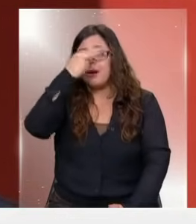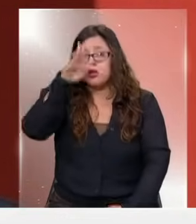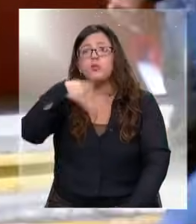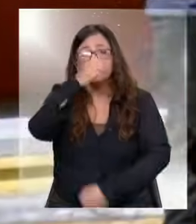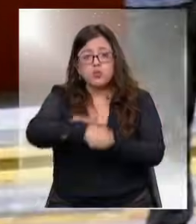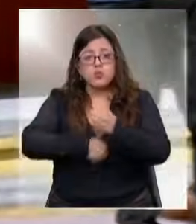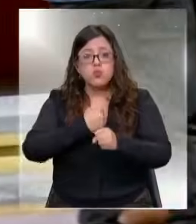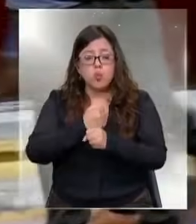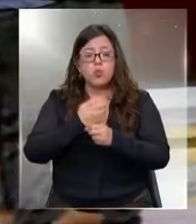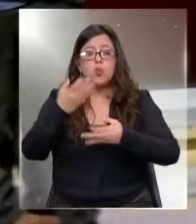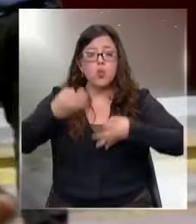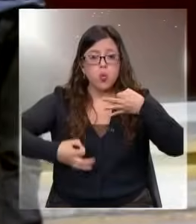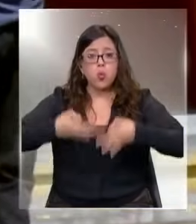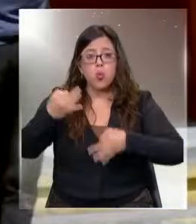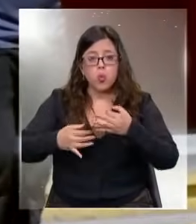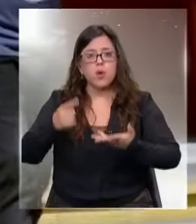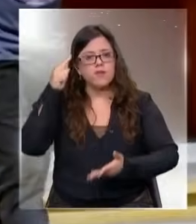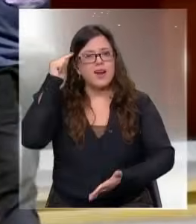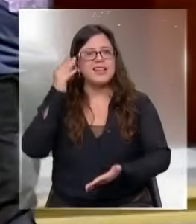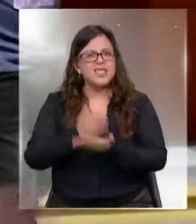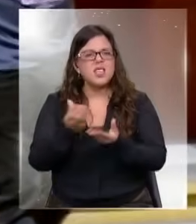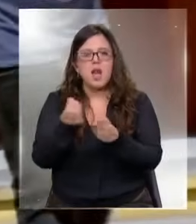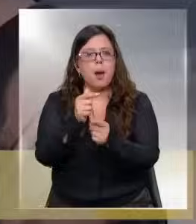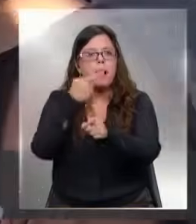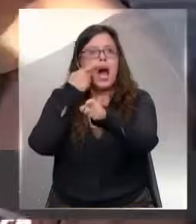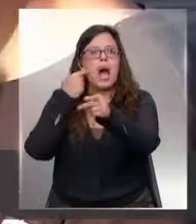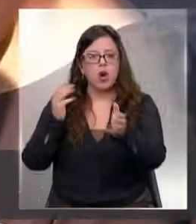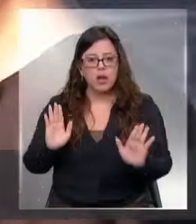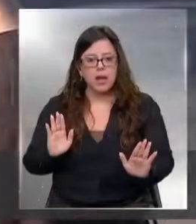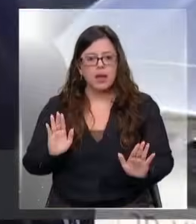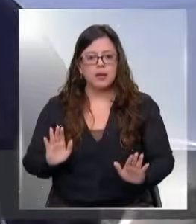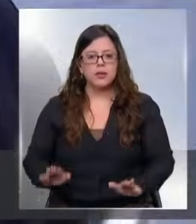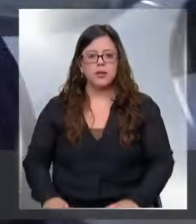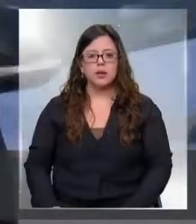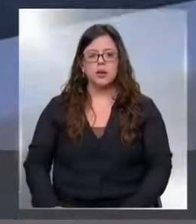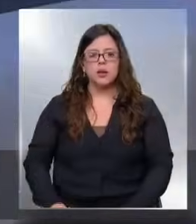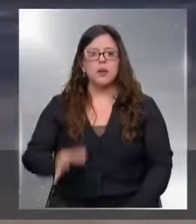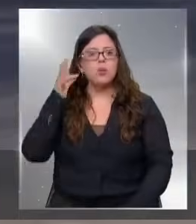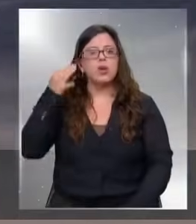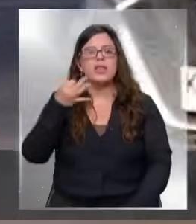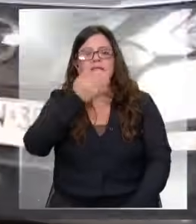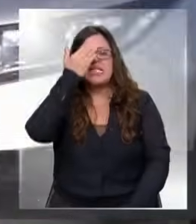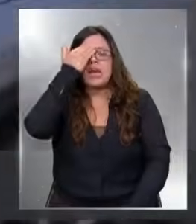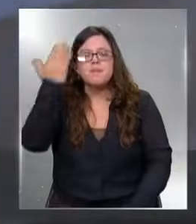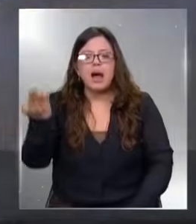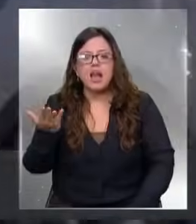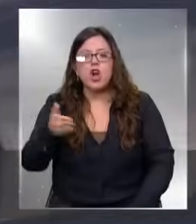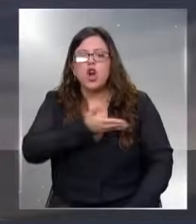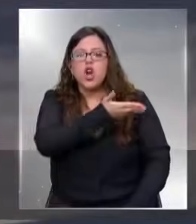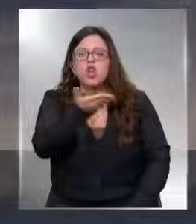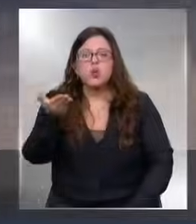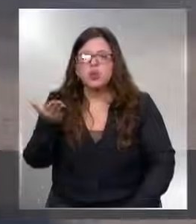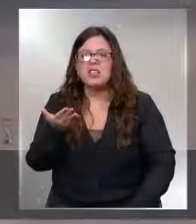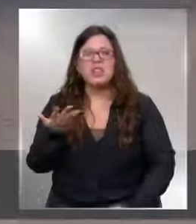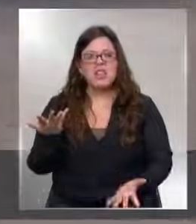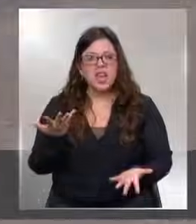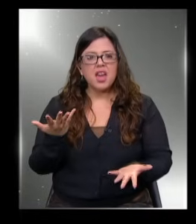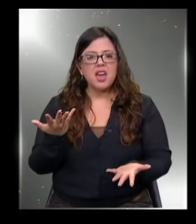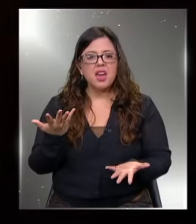justicia comenzará a decidir su destino. Qué terrible que tengan que ganarse la vida de